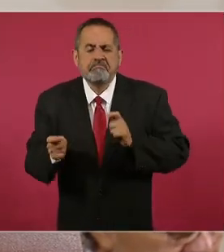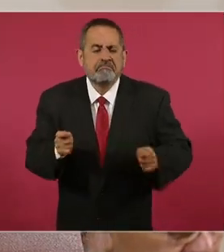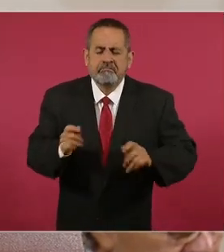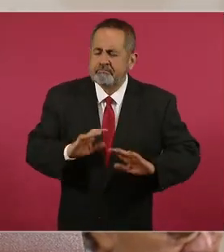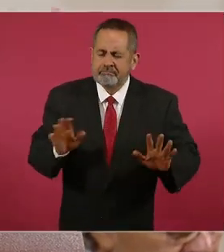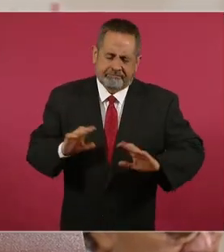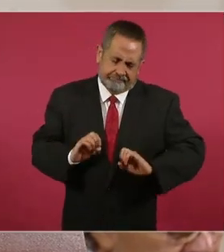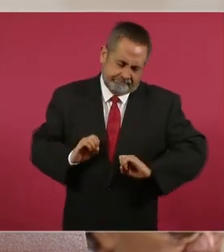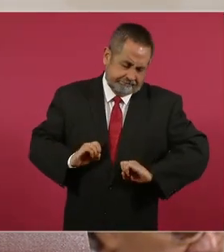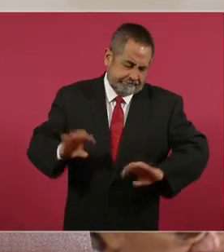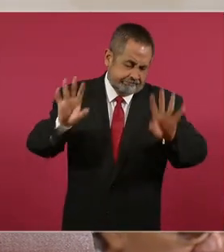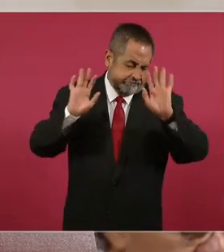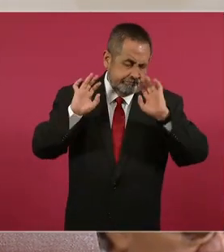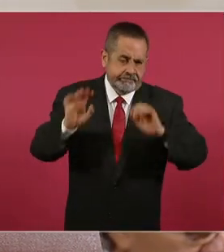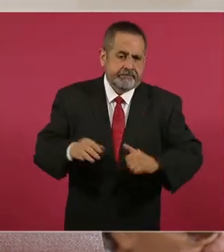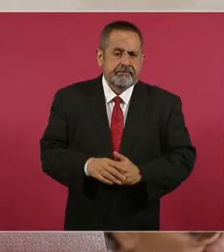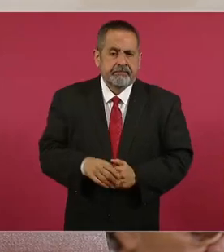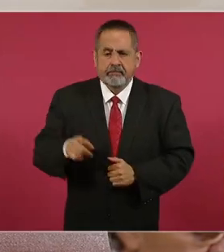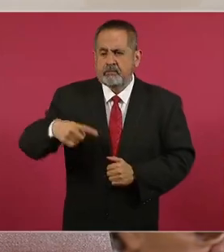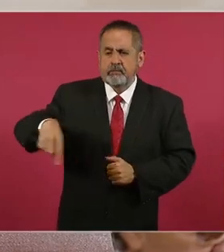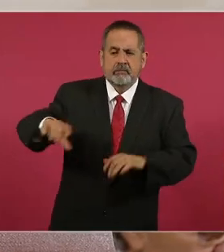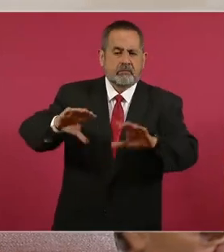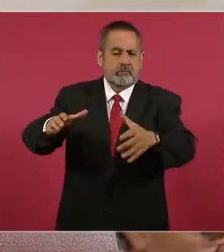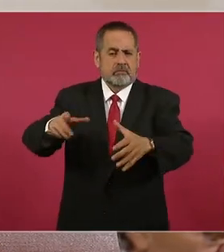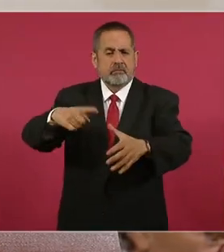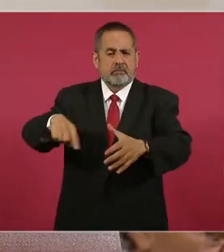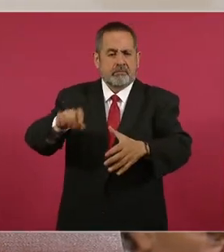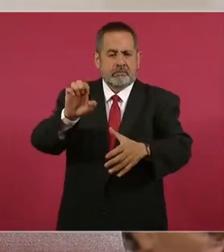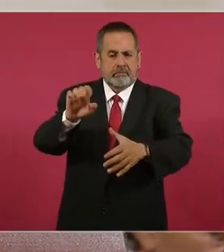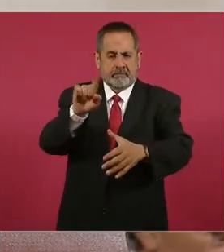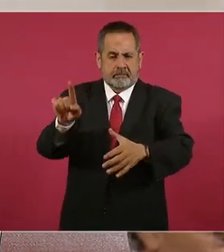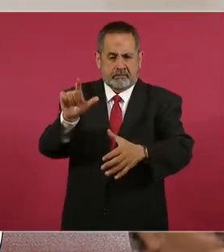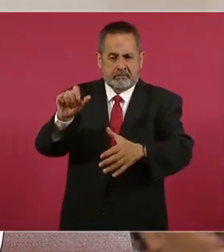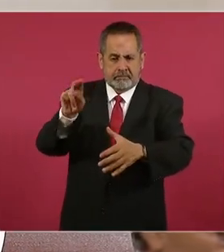con el movimiento